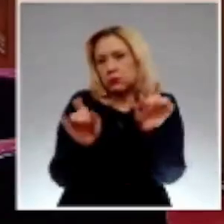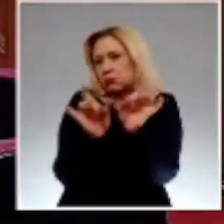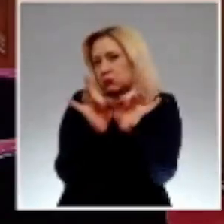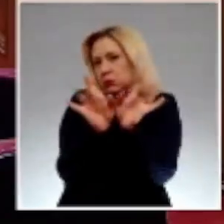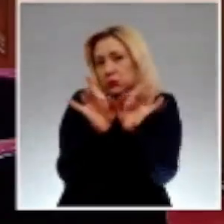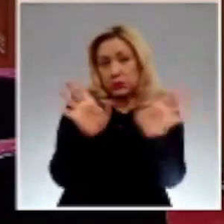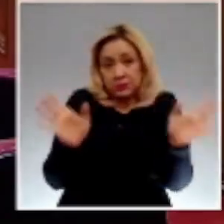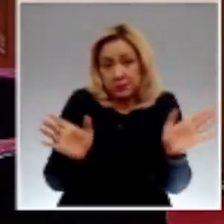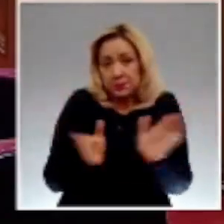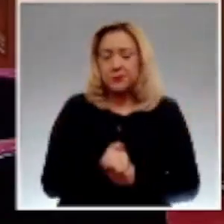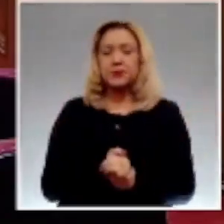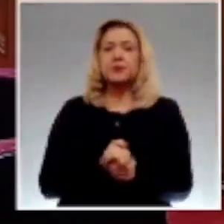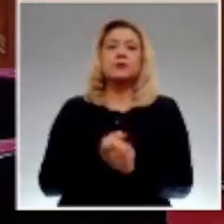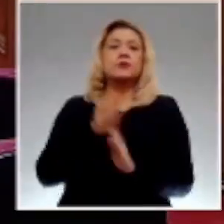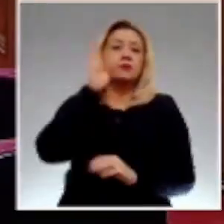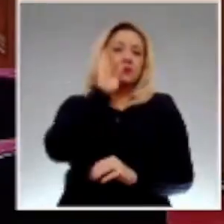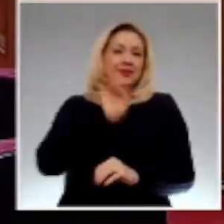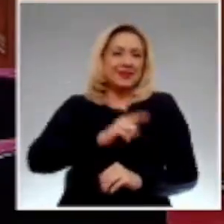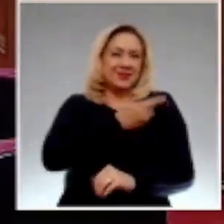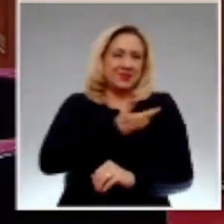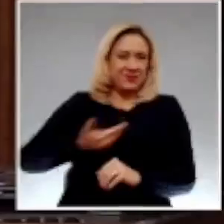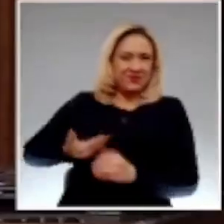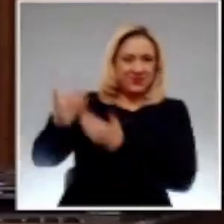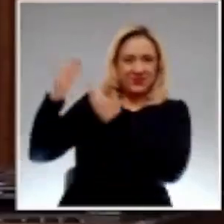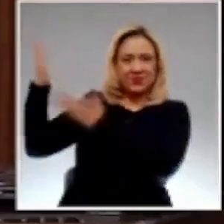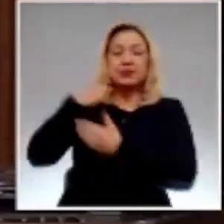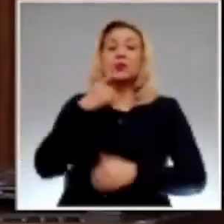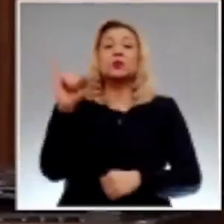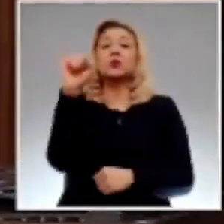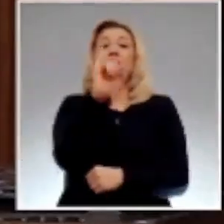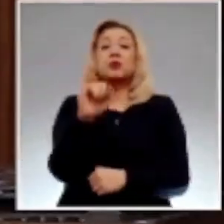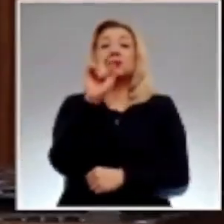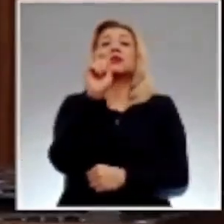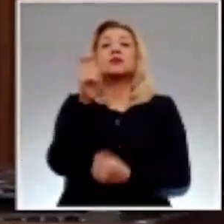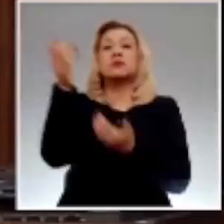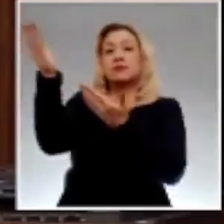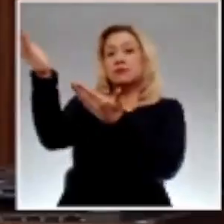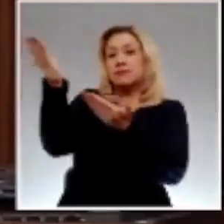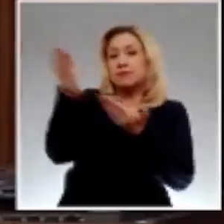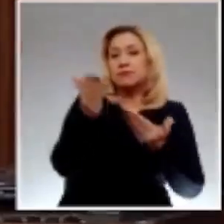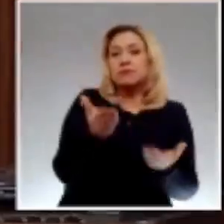que este jueves se llevará a cabo la sesión solemne de recepción de la ministra